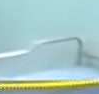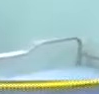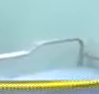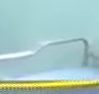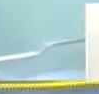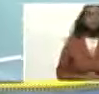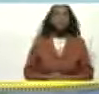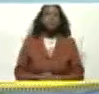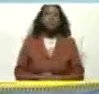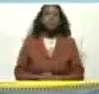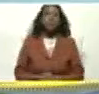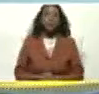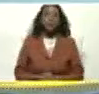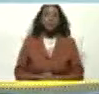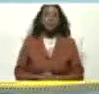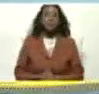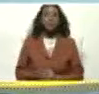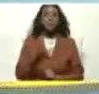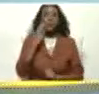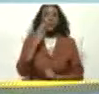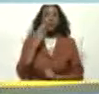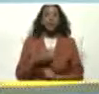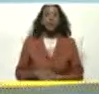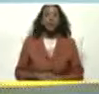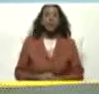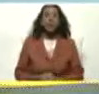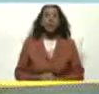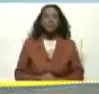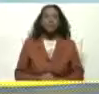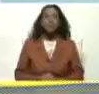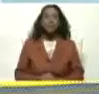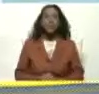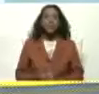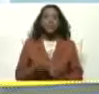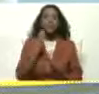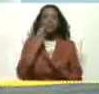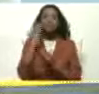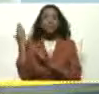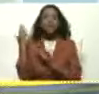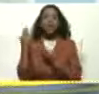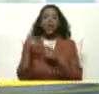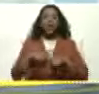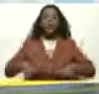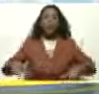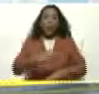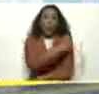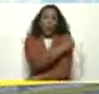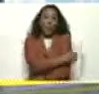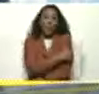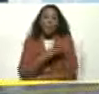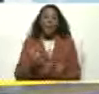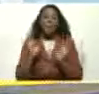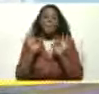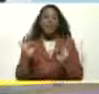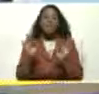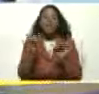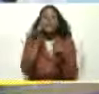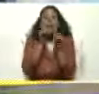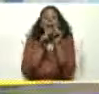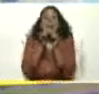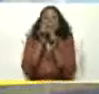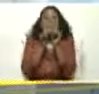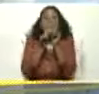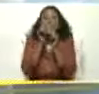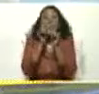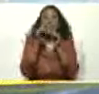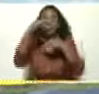colocamos las hidrataciones a los recién nacidos y va cuantificado Lo que va a recibir en las 24 horas del día correcto y